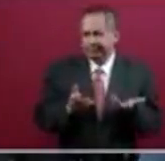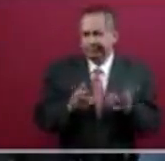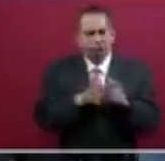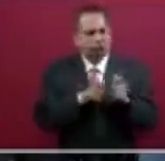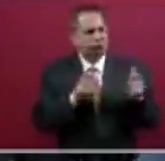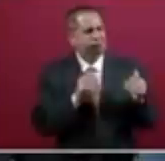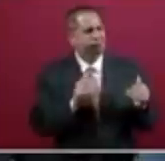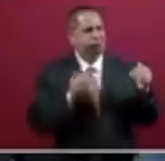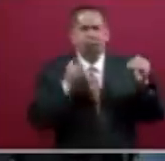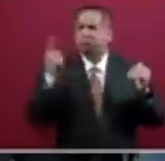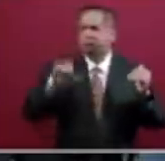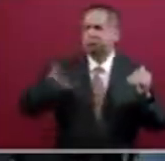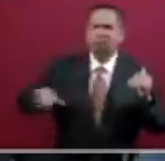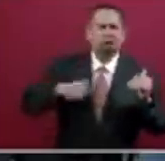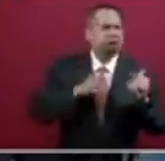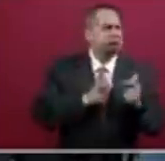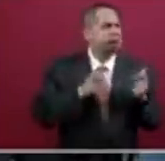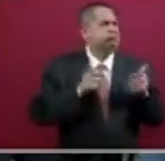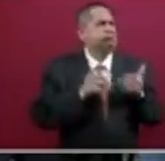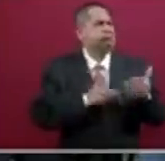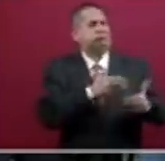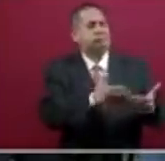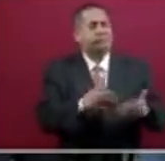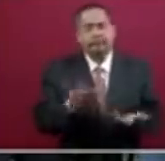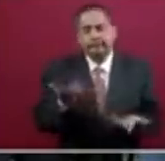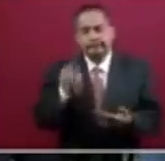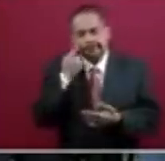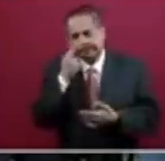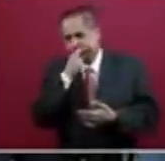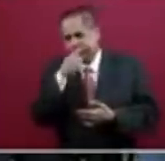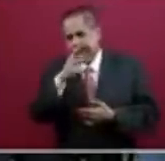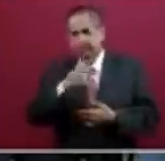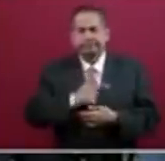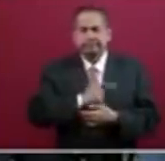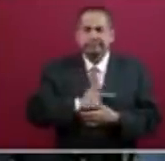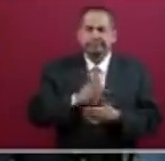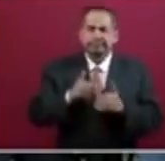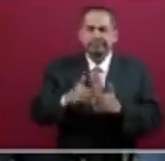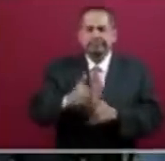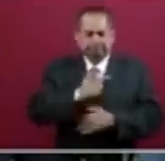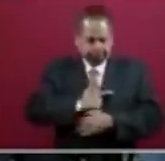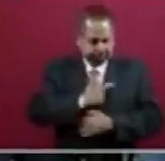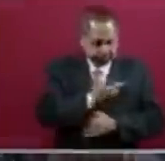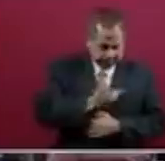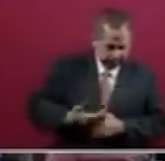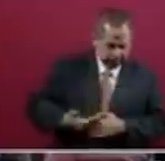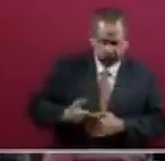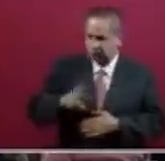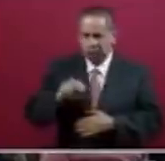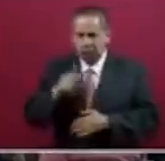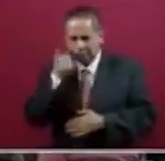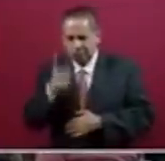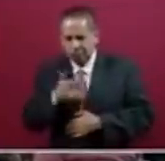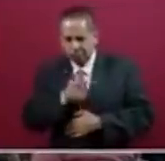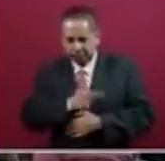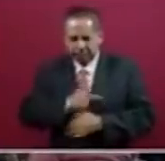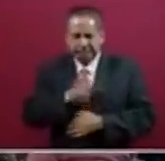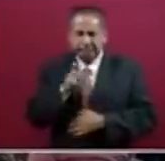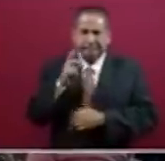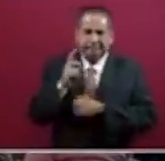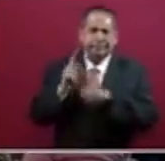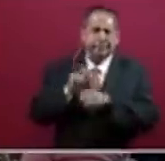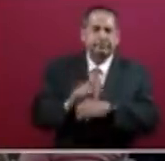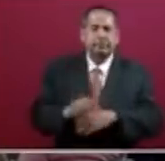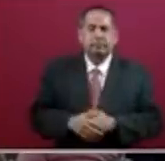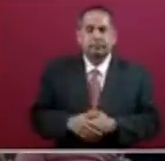sobresaliéndose a un mandato, ¿no? Quisiera saber cuál es lo que le ha gustado ser presidente y lo que no le ha gustado en 100 días. Bueno, lo